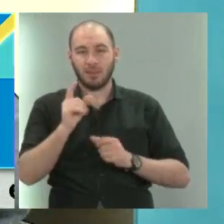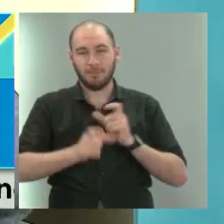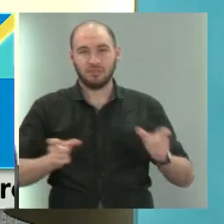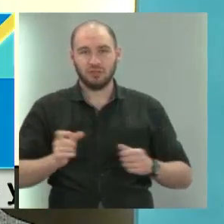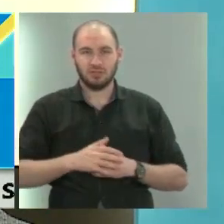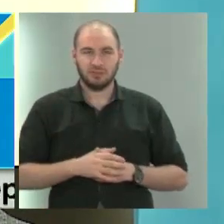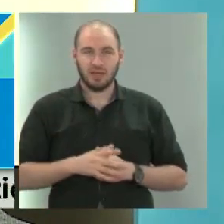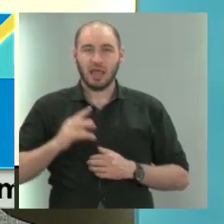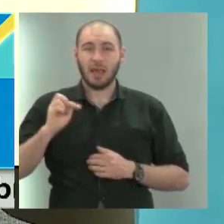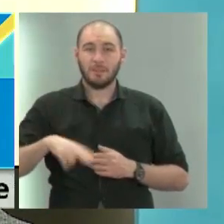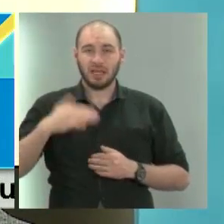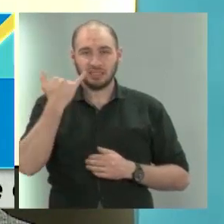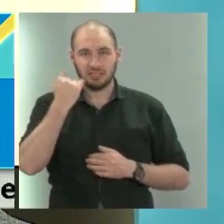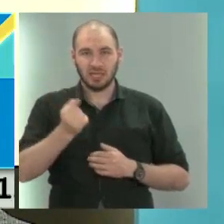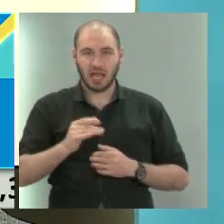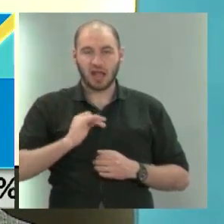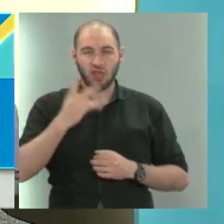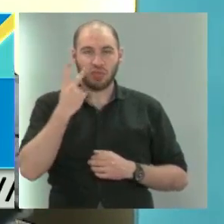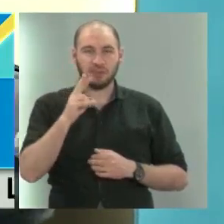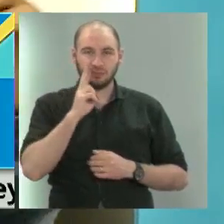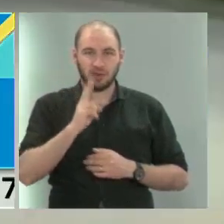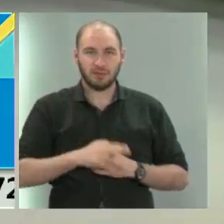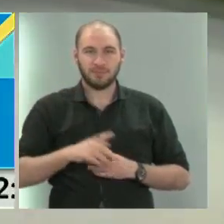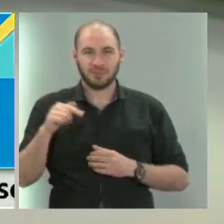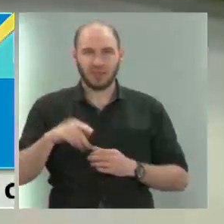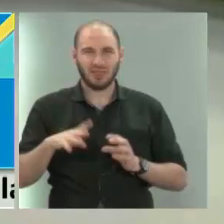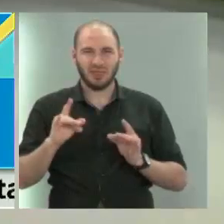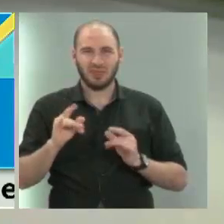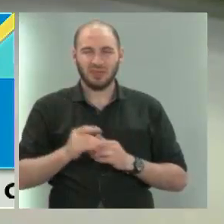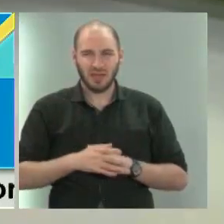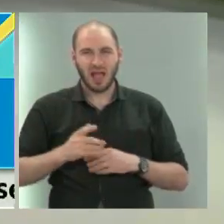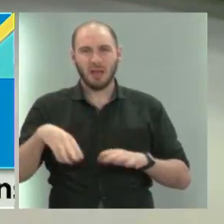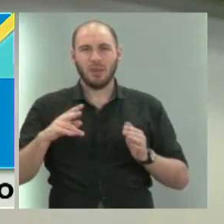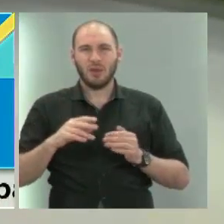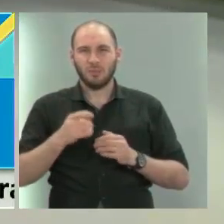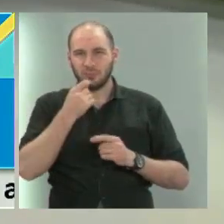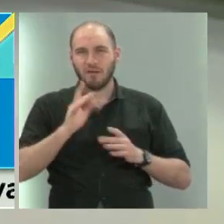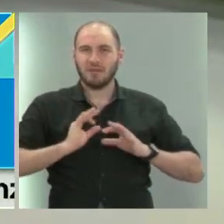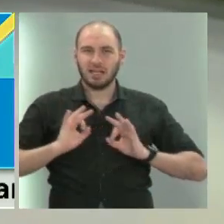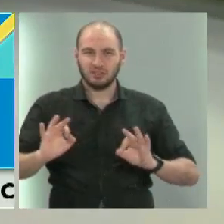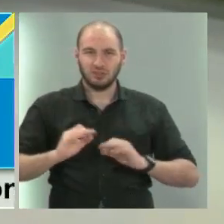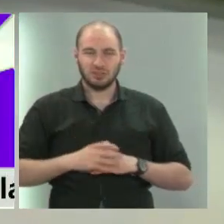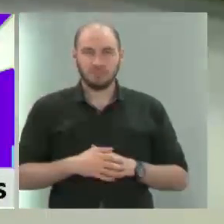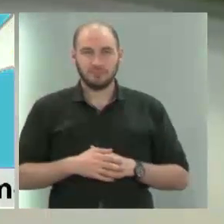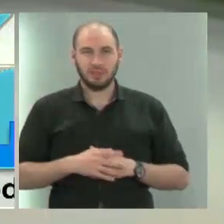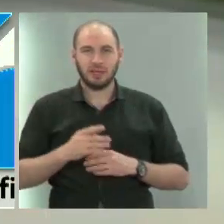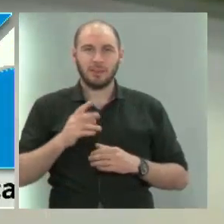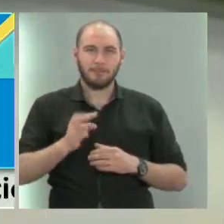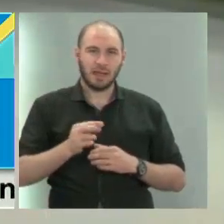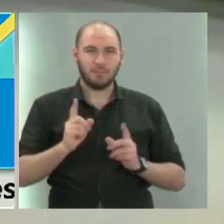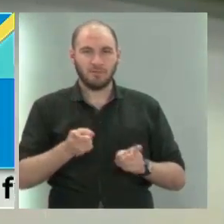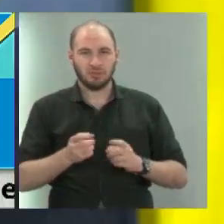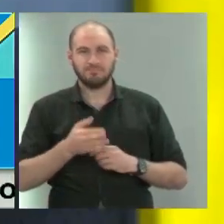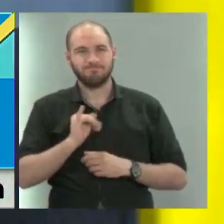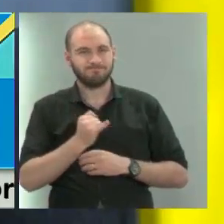tenían planificado su año 2019 y esto puede complicar quizás la situación, no sé, de vacaciones, por ejemplo, de padres y de docentes,